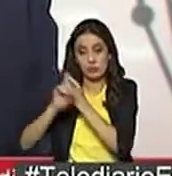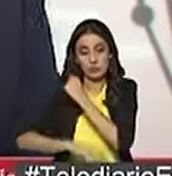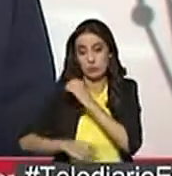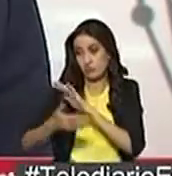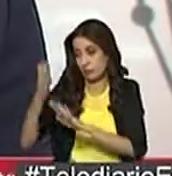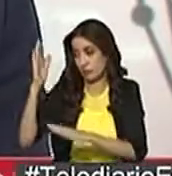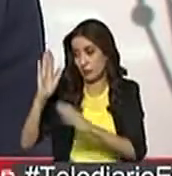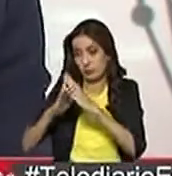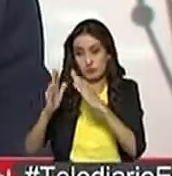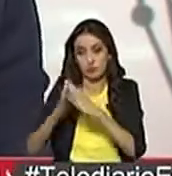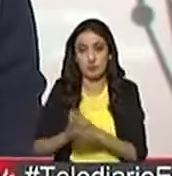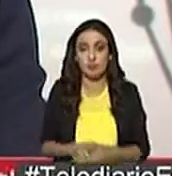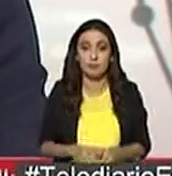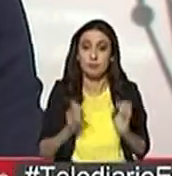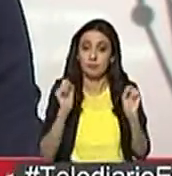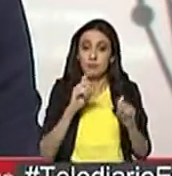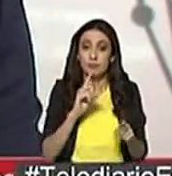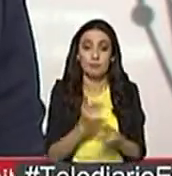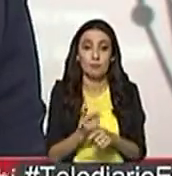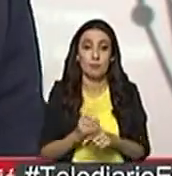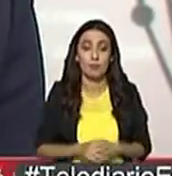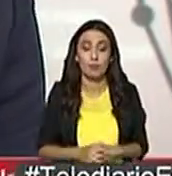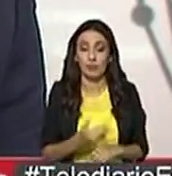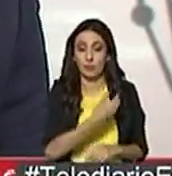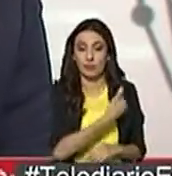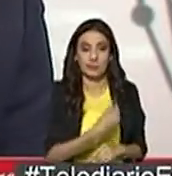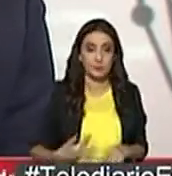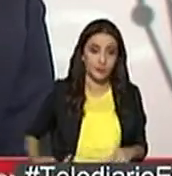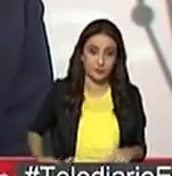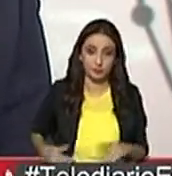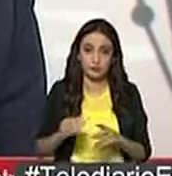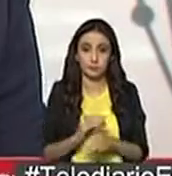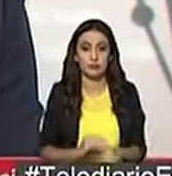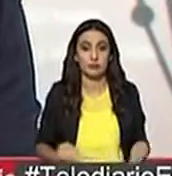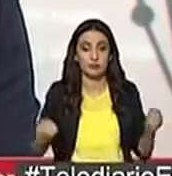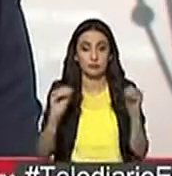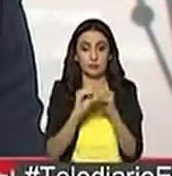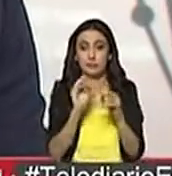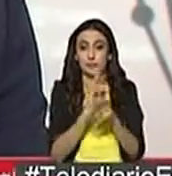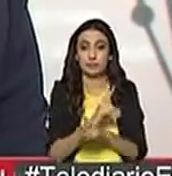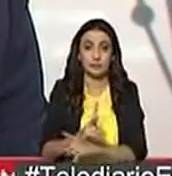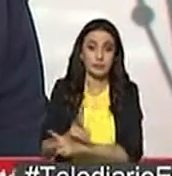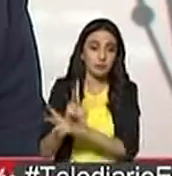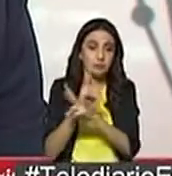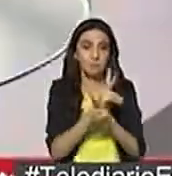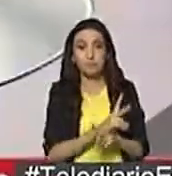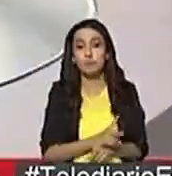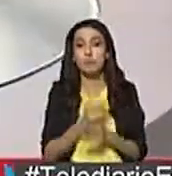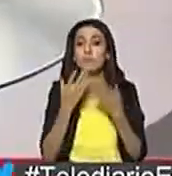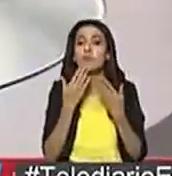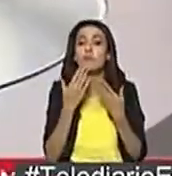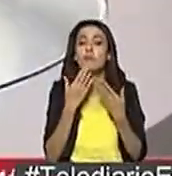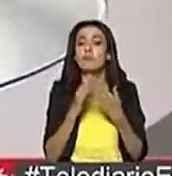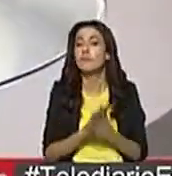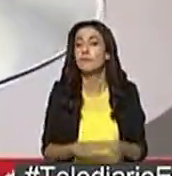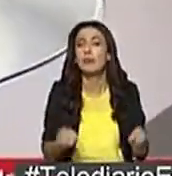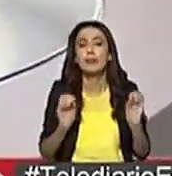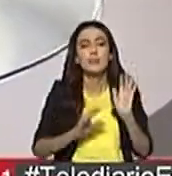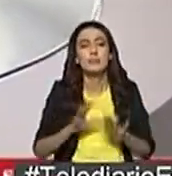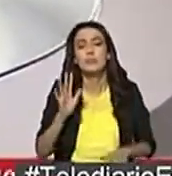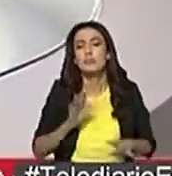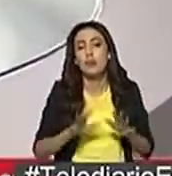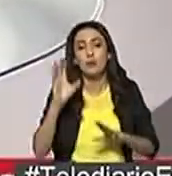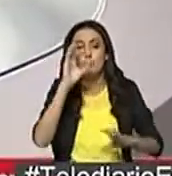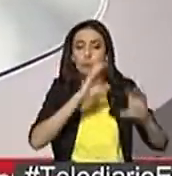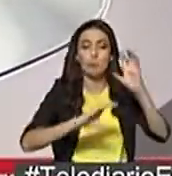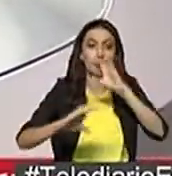casa. Uh-huh. Y la otra que el presidente ha optado es una medida más, digámoslo, más suave, más débil, más que